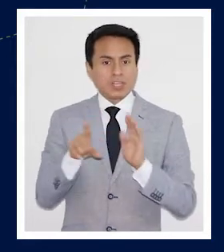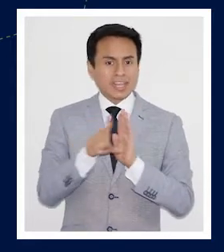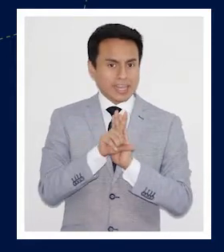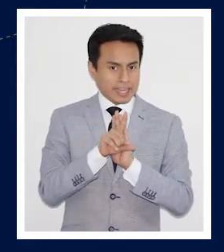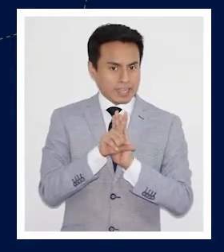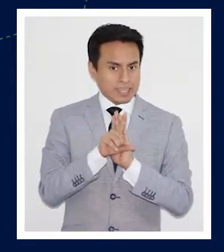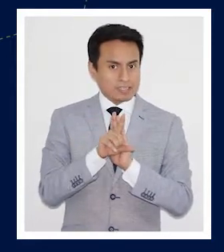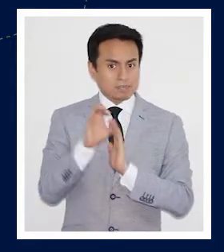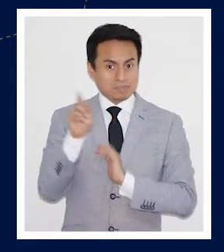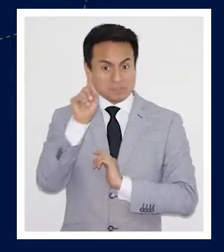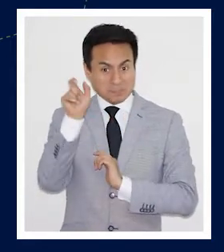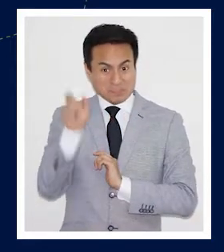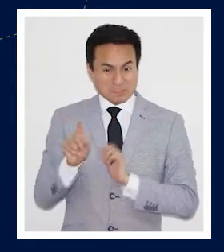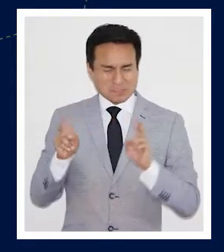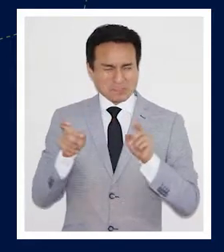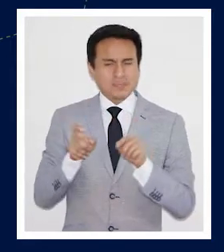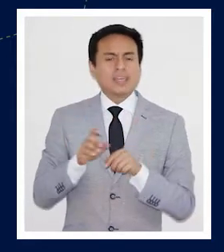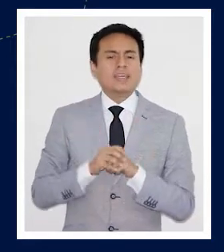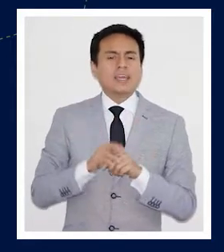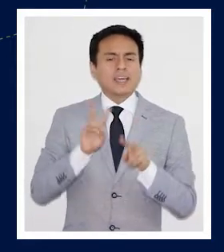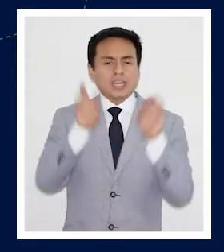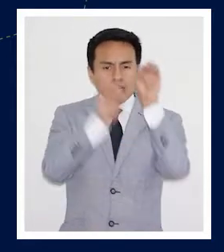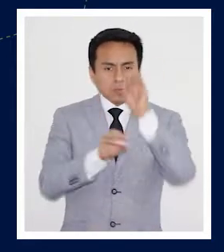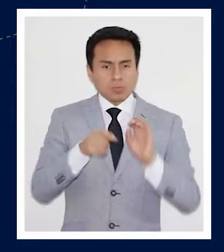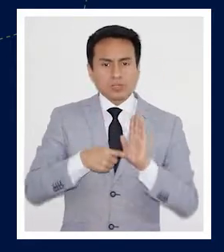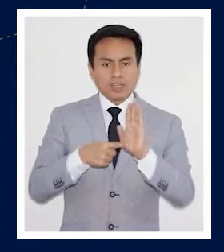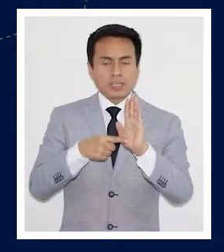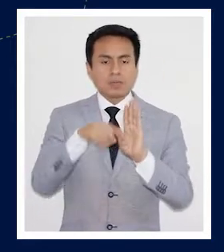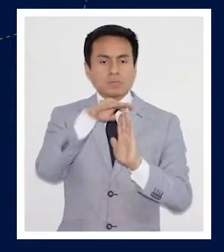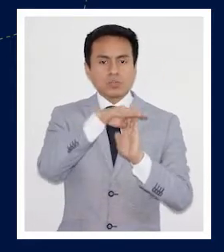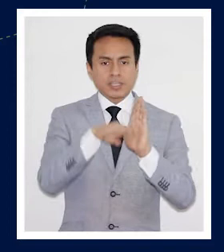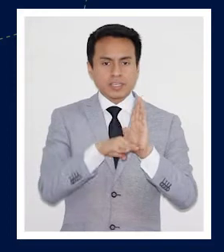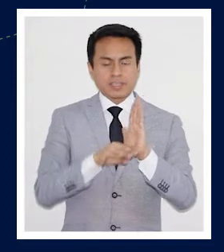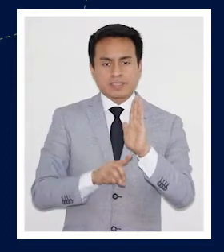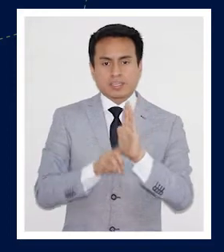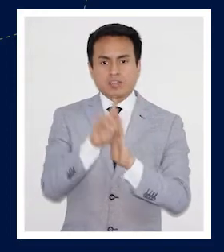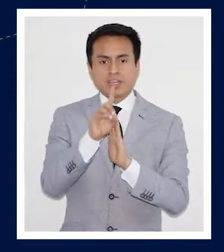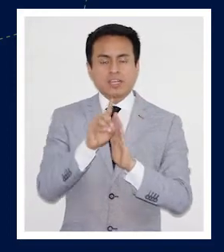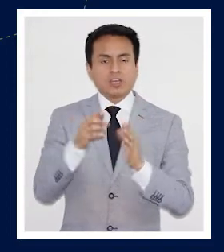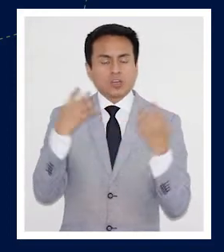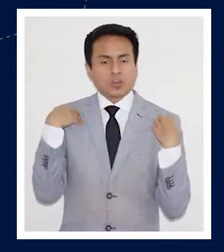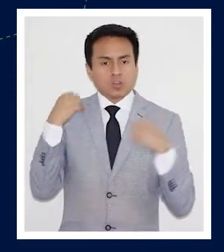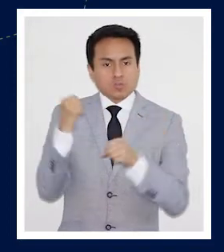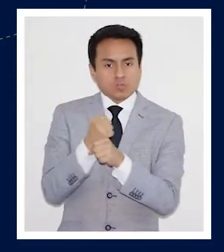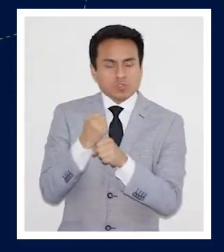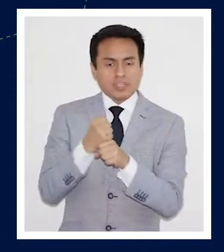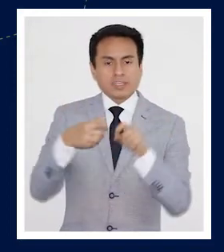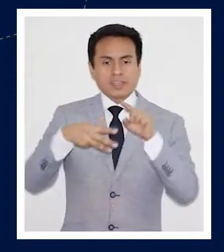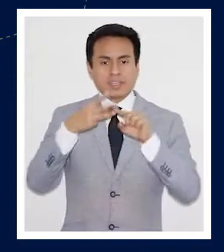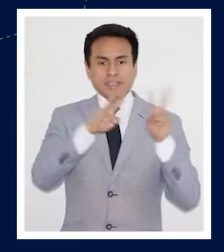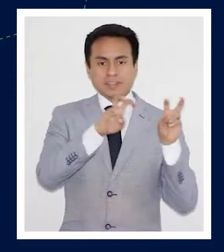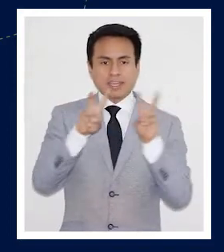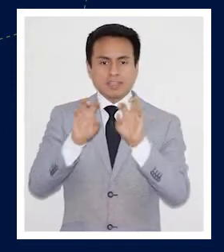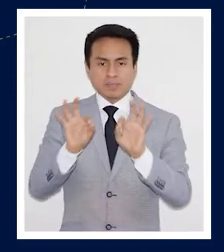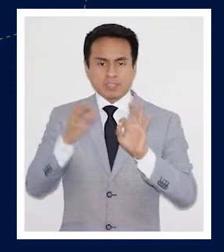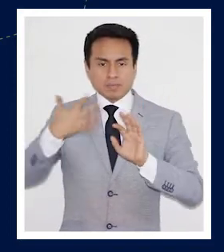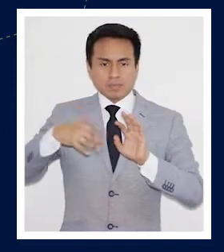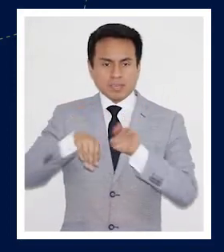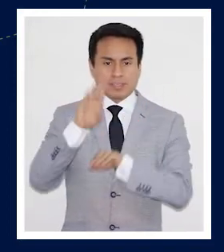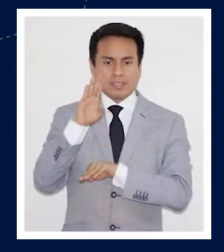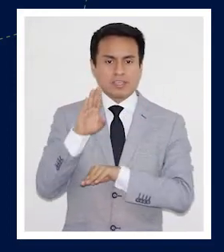Instituto Médico Legal, doctor Carlos Ibar, se encargará de elaborar y proponer políticas y desarrollar las funciones referidas a tres